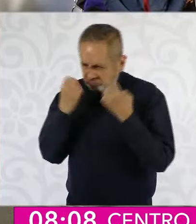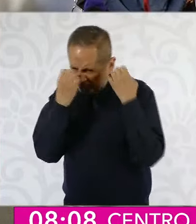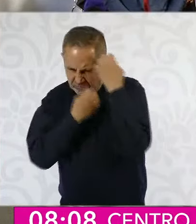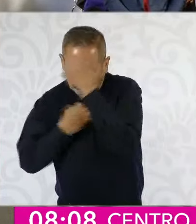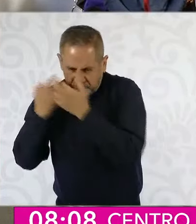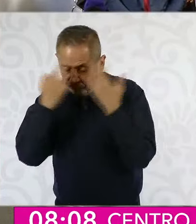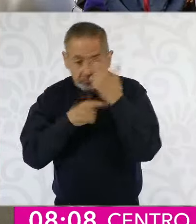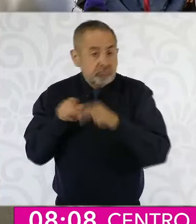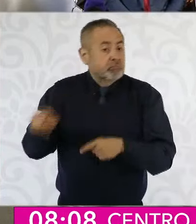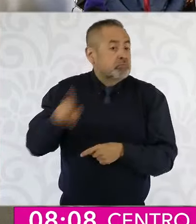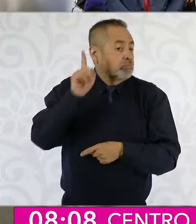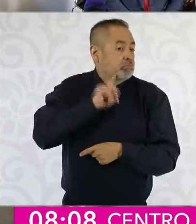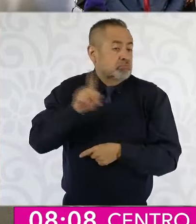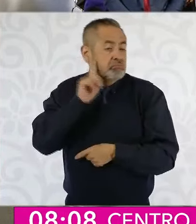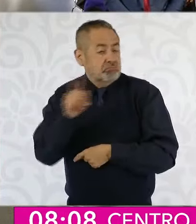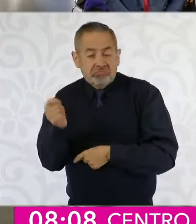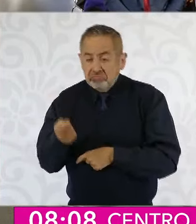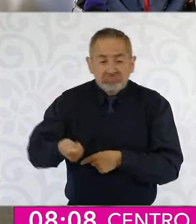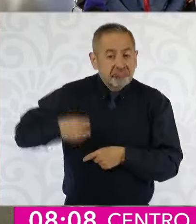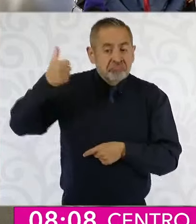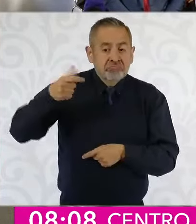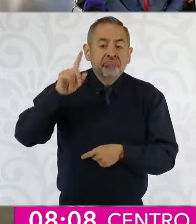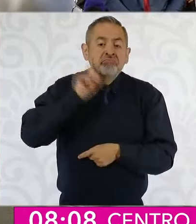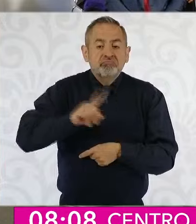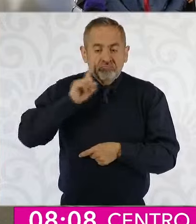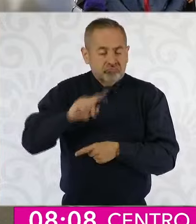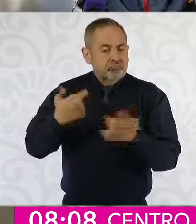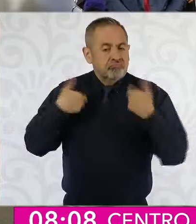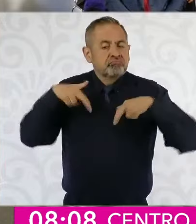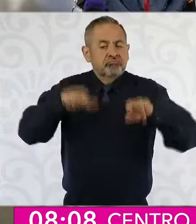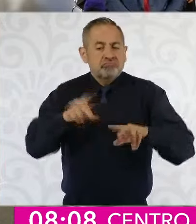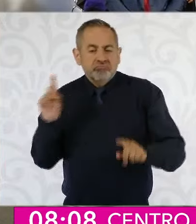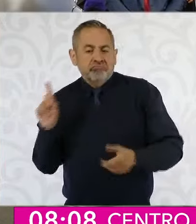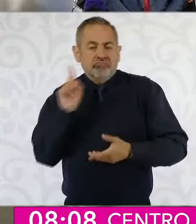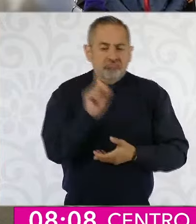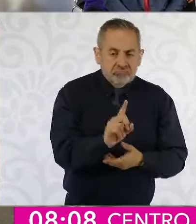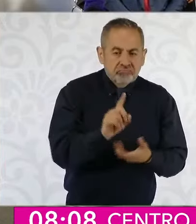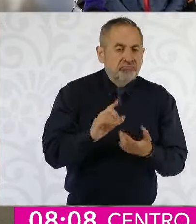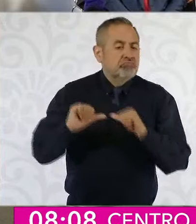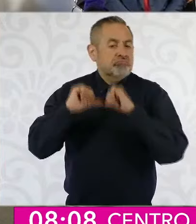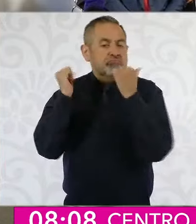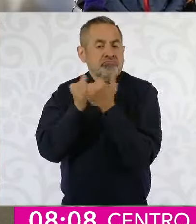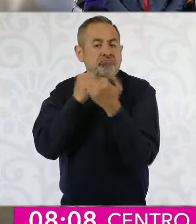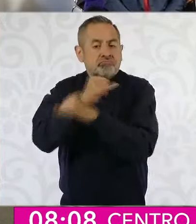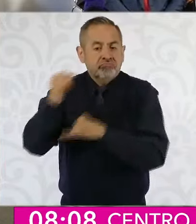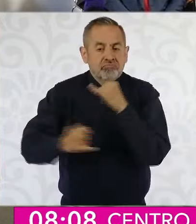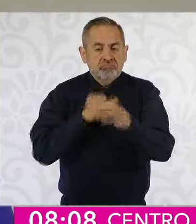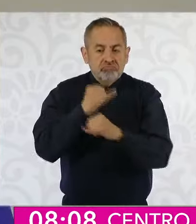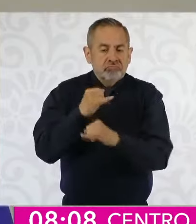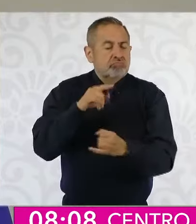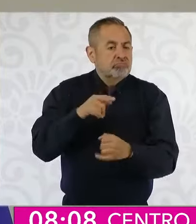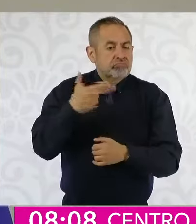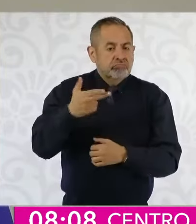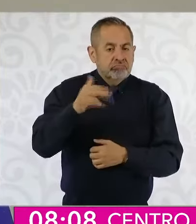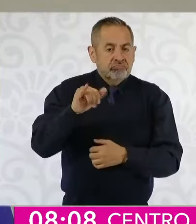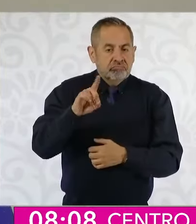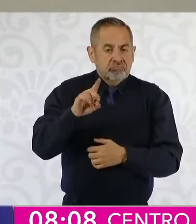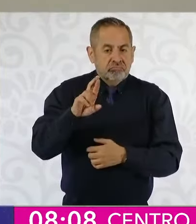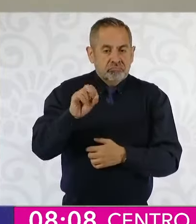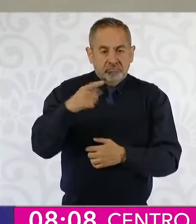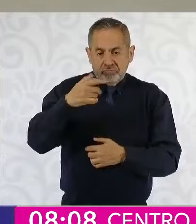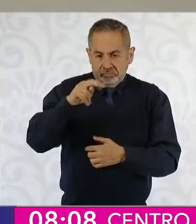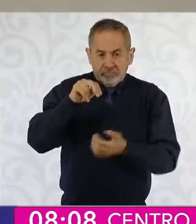Es la primera mujer representante de la Asociación Internacional de Hidrógeno, no